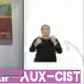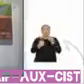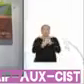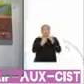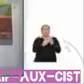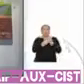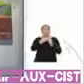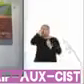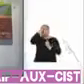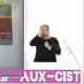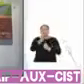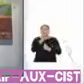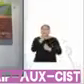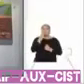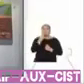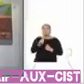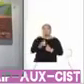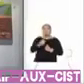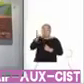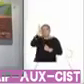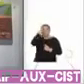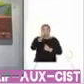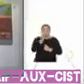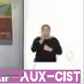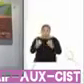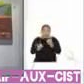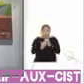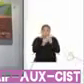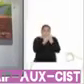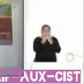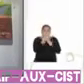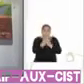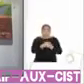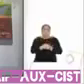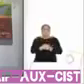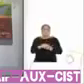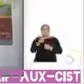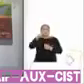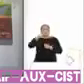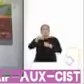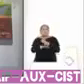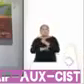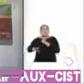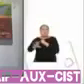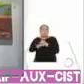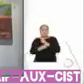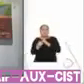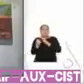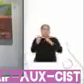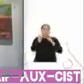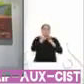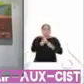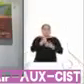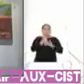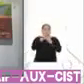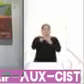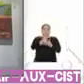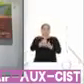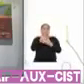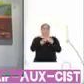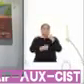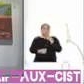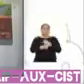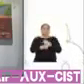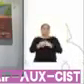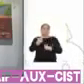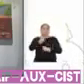apoyo de nuestros padres, porque con los padres nosotros podemos tener un soporte más fuerte, que nos ayude a confiar en